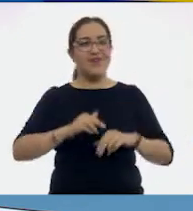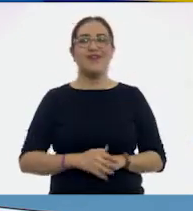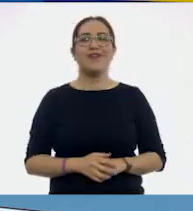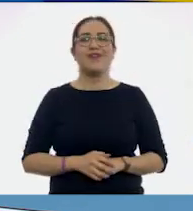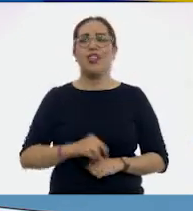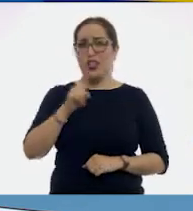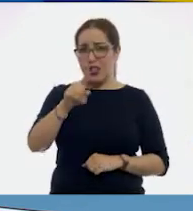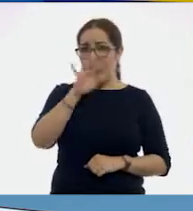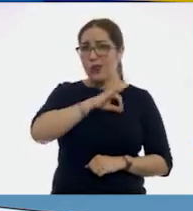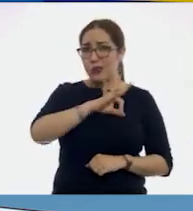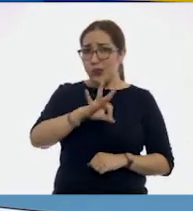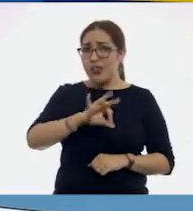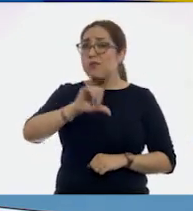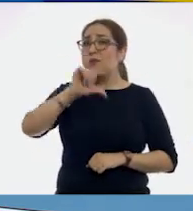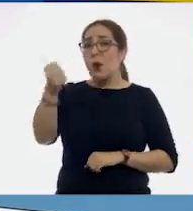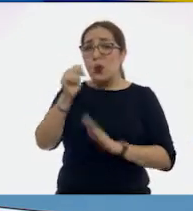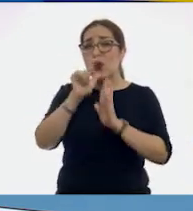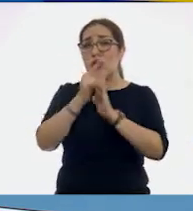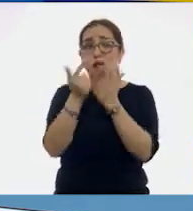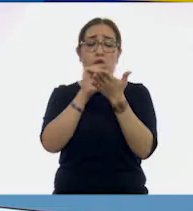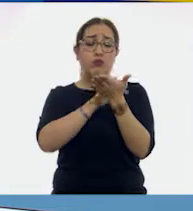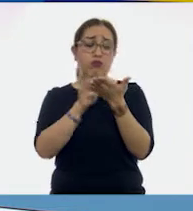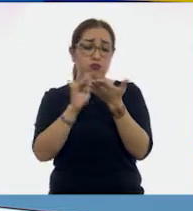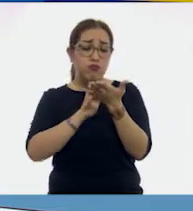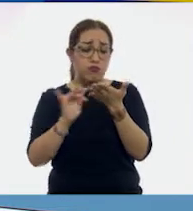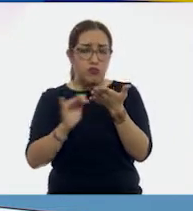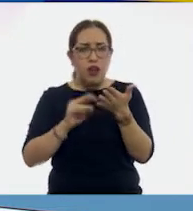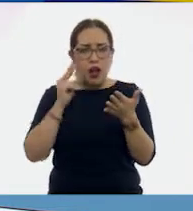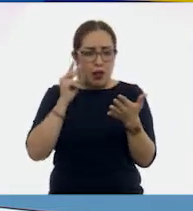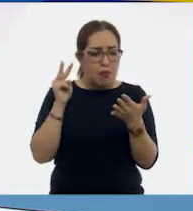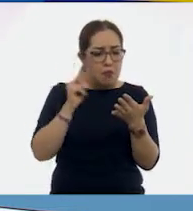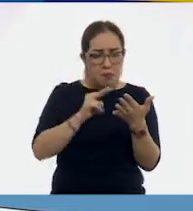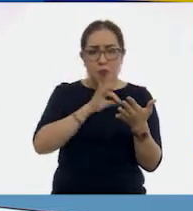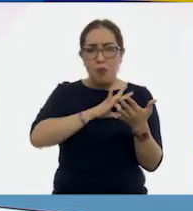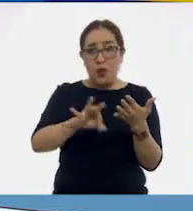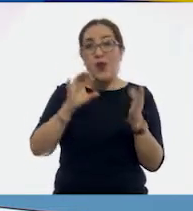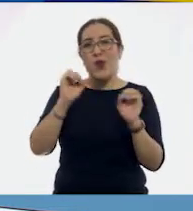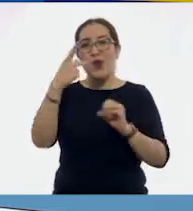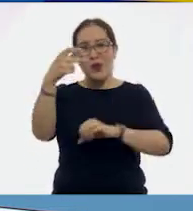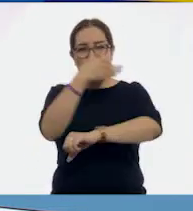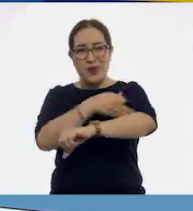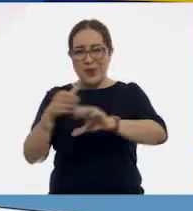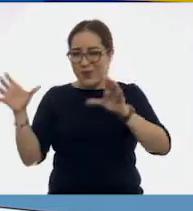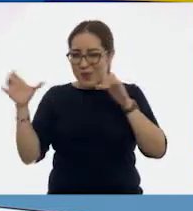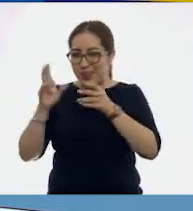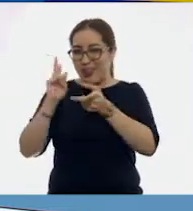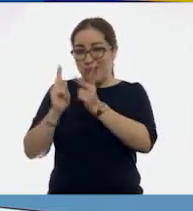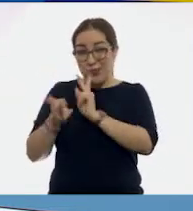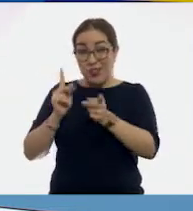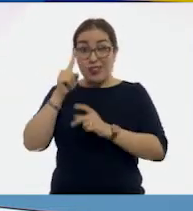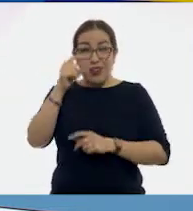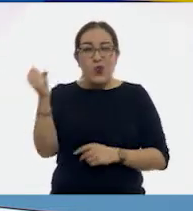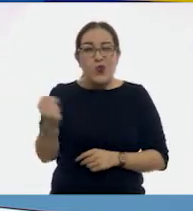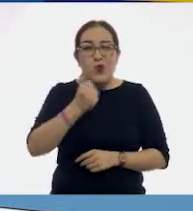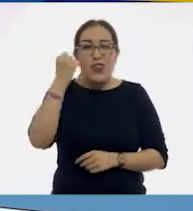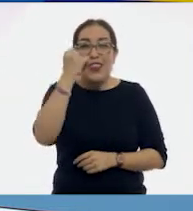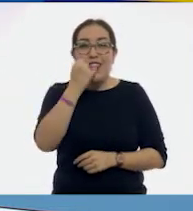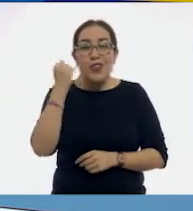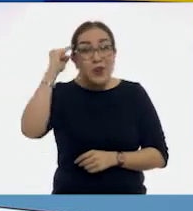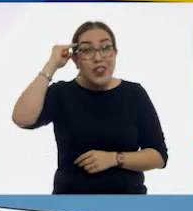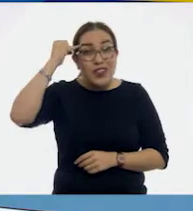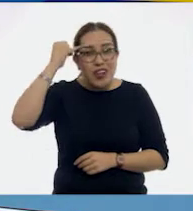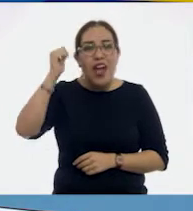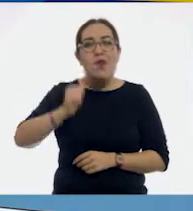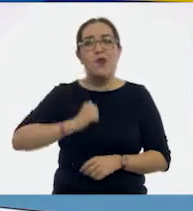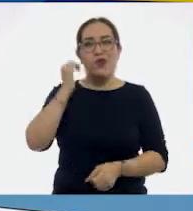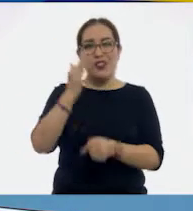te es posible, consulta otros libros y comenta el tema de hoy con tu familia. Si tienes la fortuna de hablar una lengua indígena, aprovecha